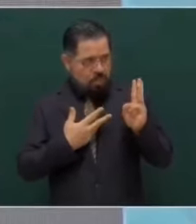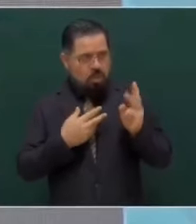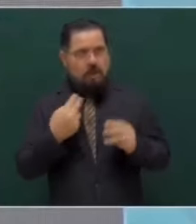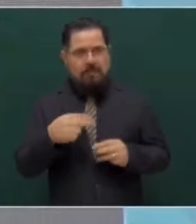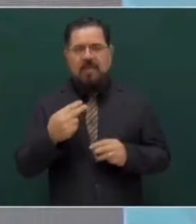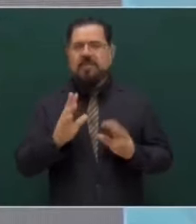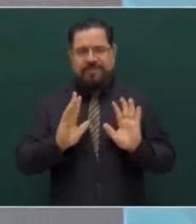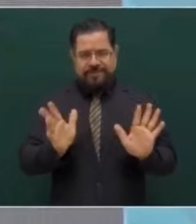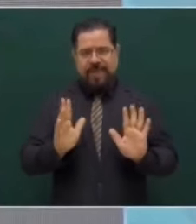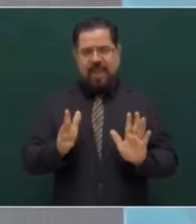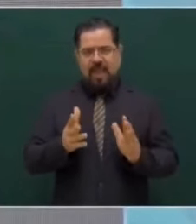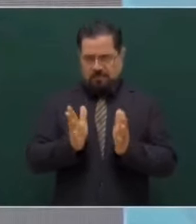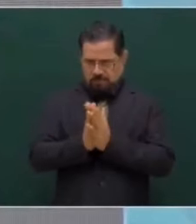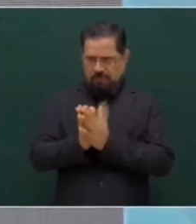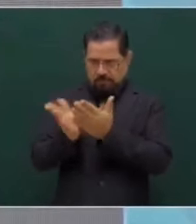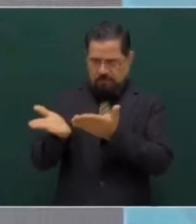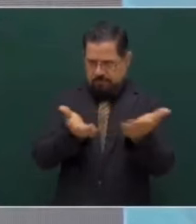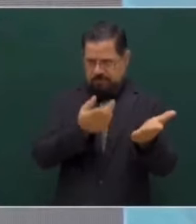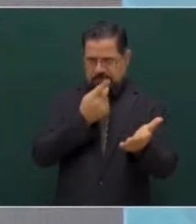Ya dan a conocer ahorita.